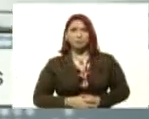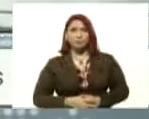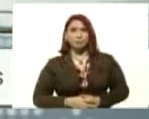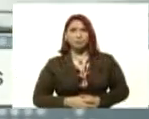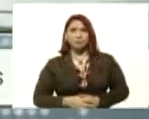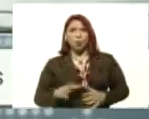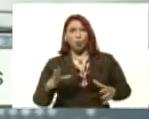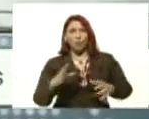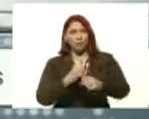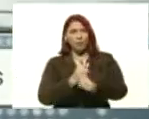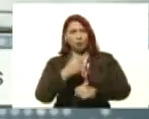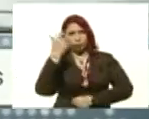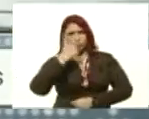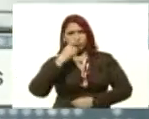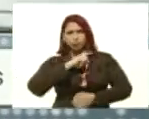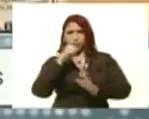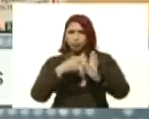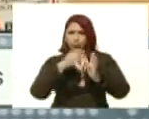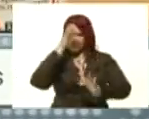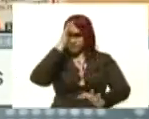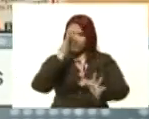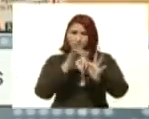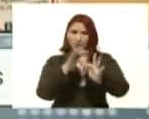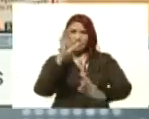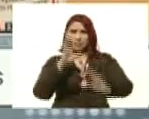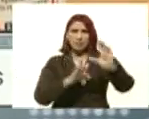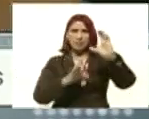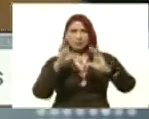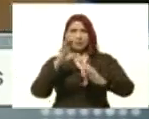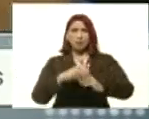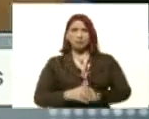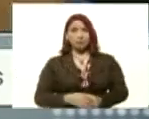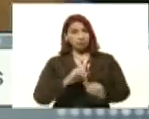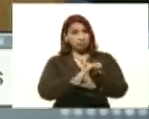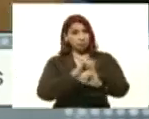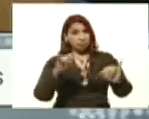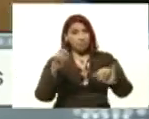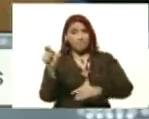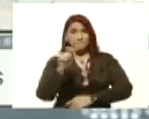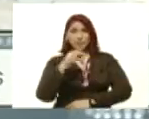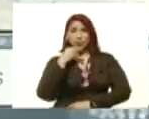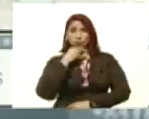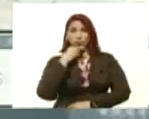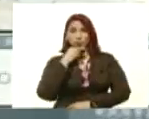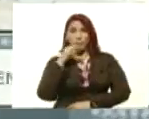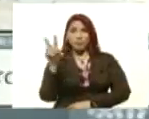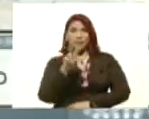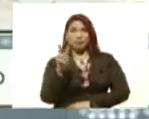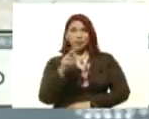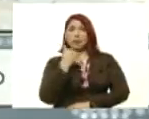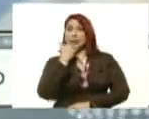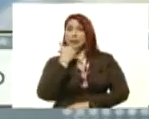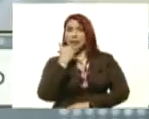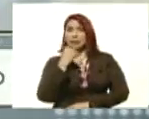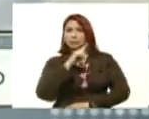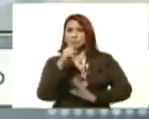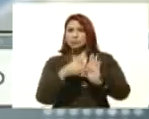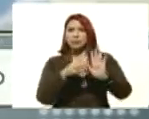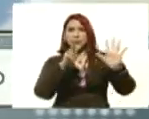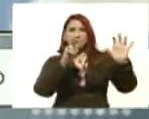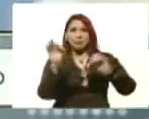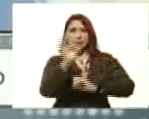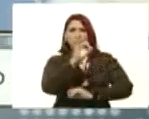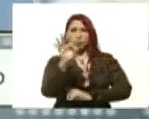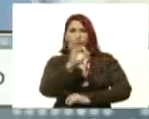confío plenamente en la fe y en la ciencia, finalizando octubre ya Venezuela llegará al 70% de